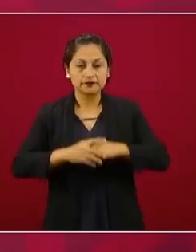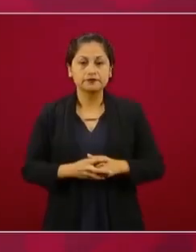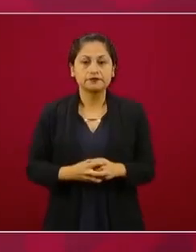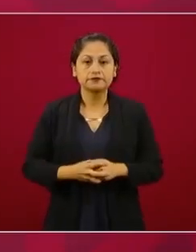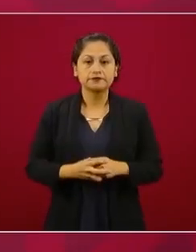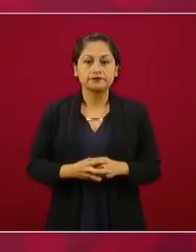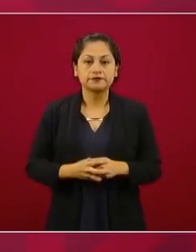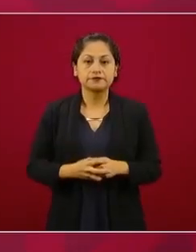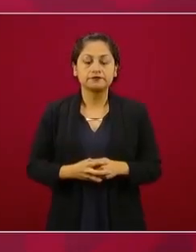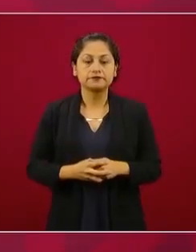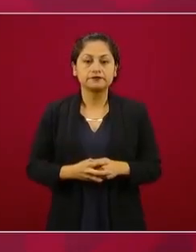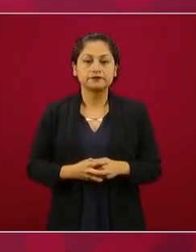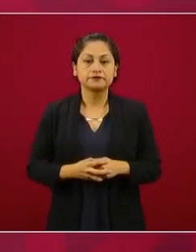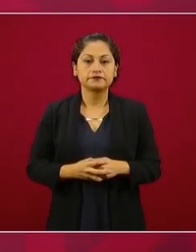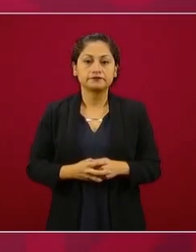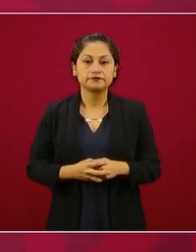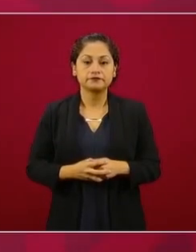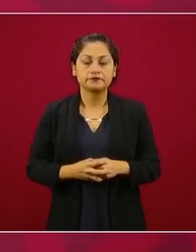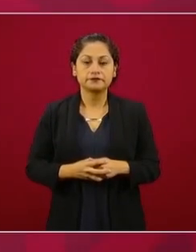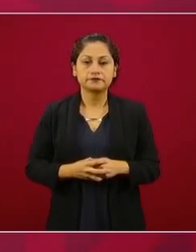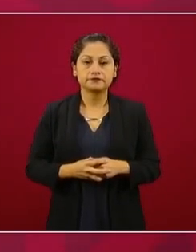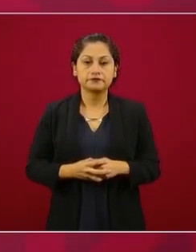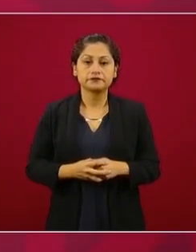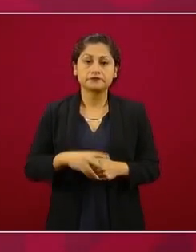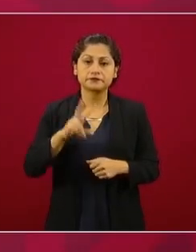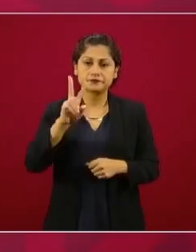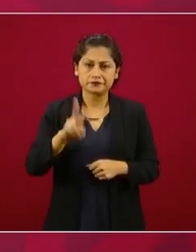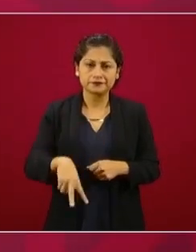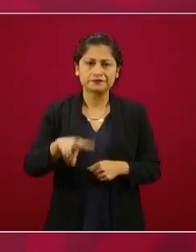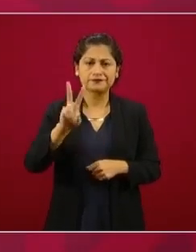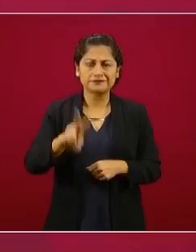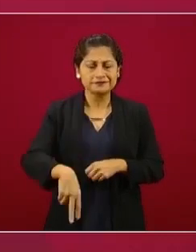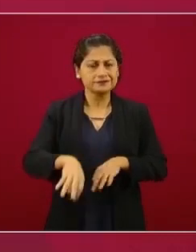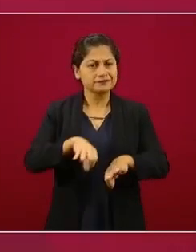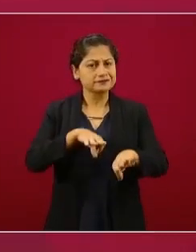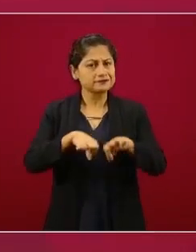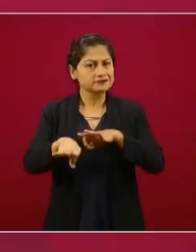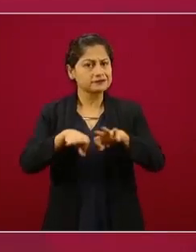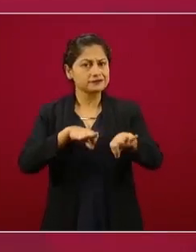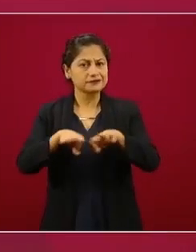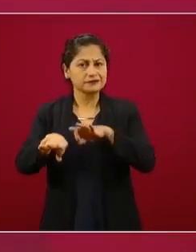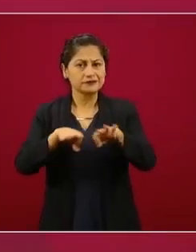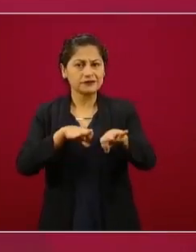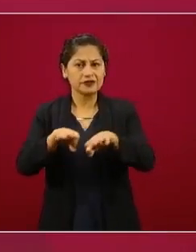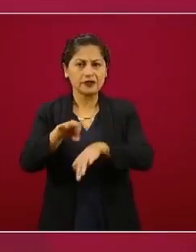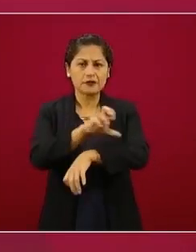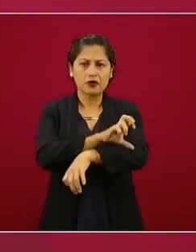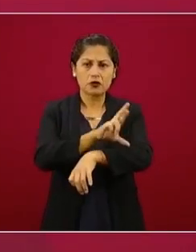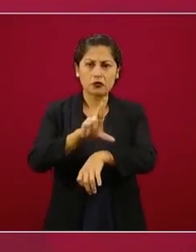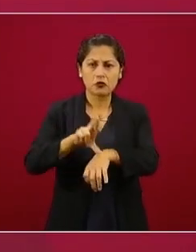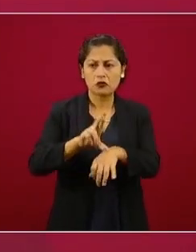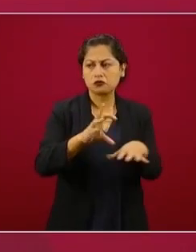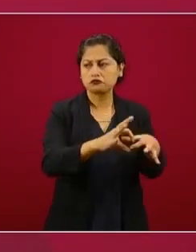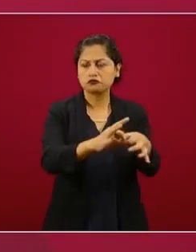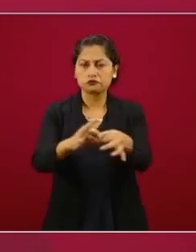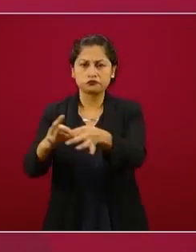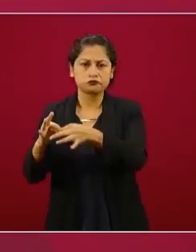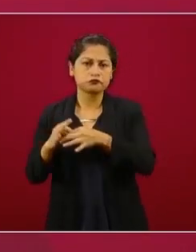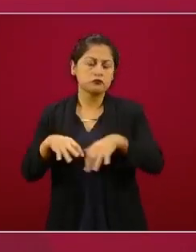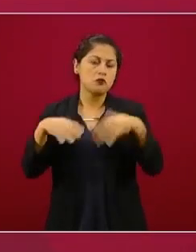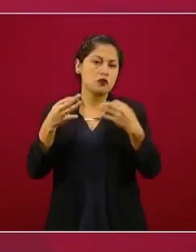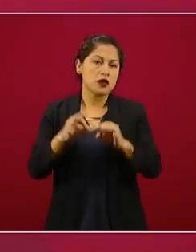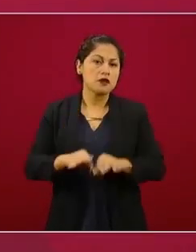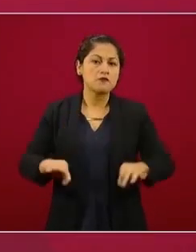Ha sido muy importante el trabajar de manera coordinada. El